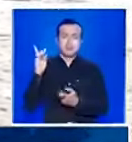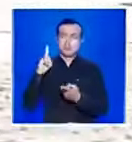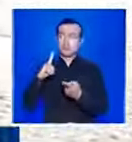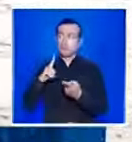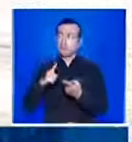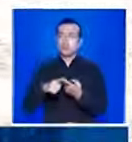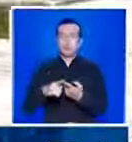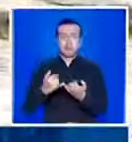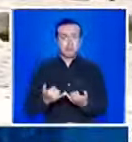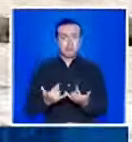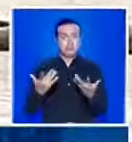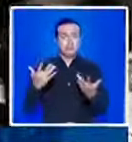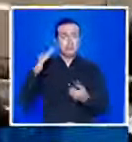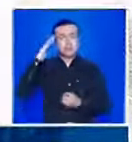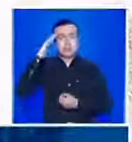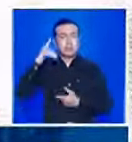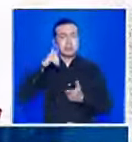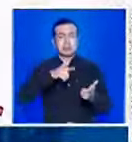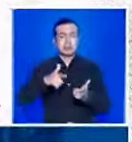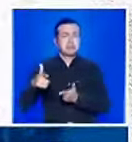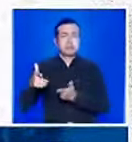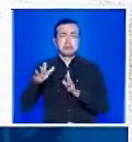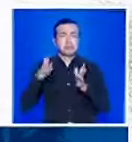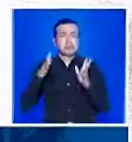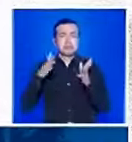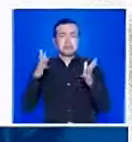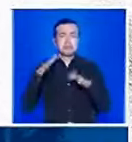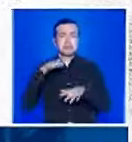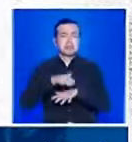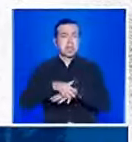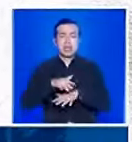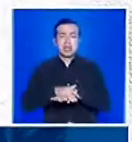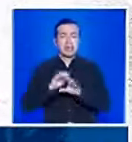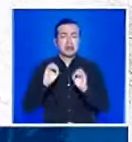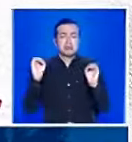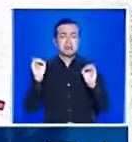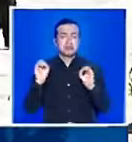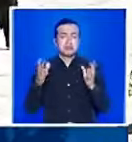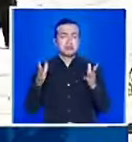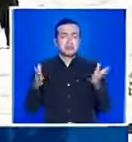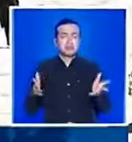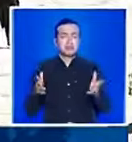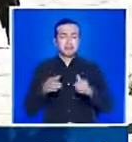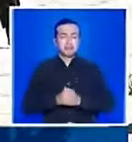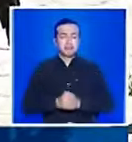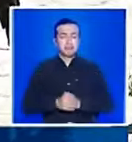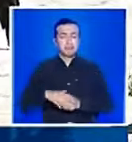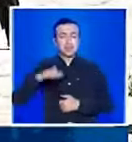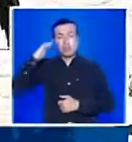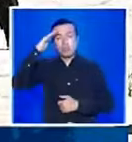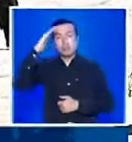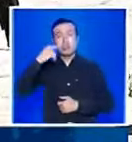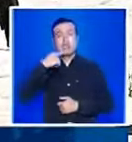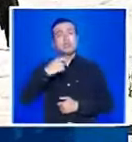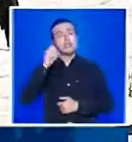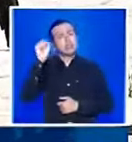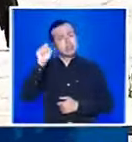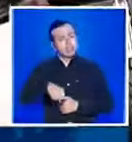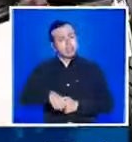de personal, en las horas de la tarde en adelante, no hay. La policía asegura aplicar estrategias